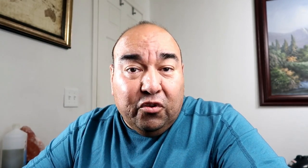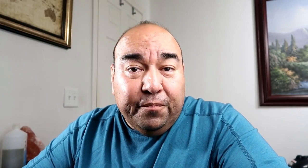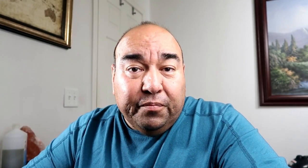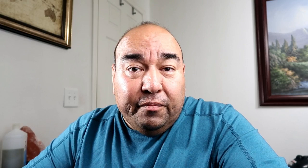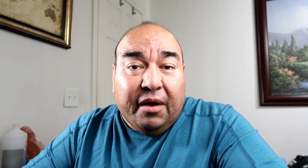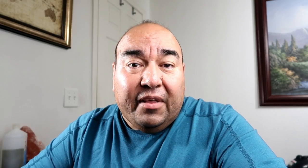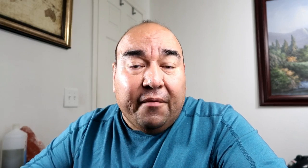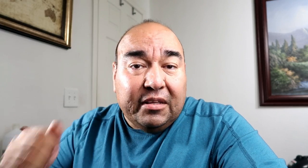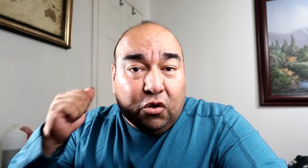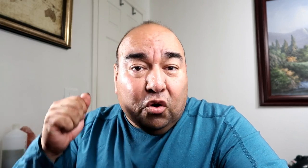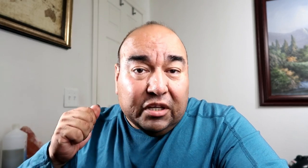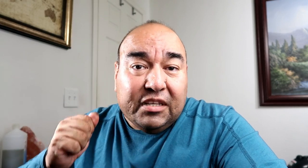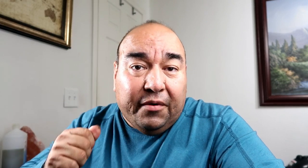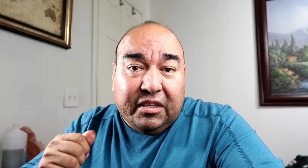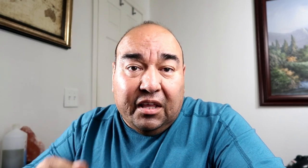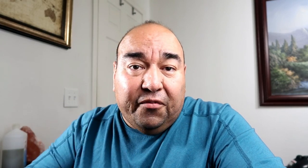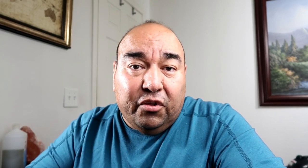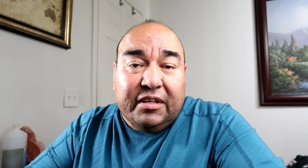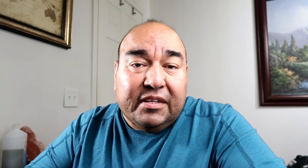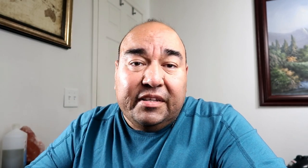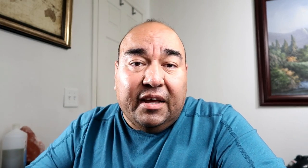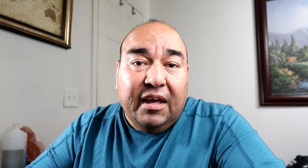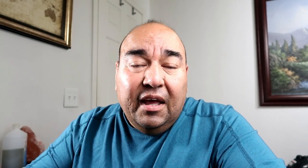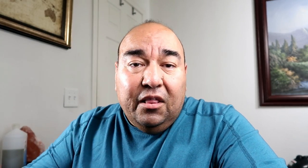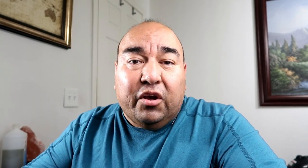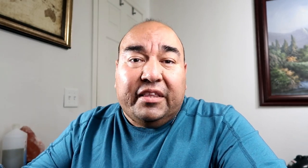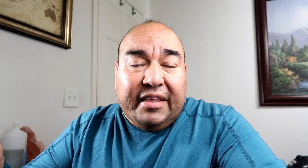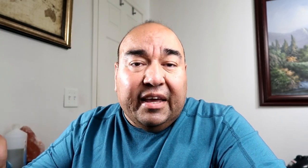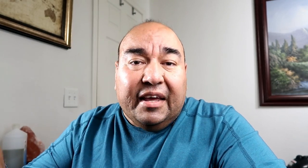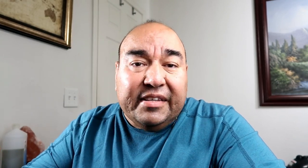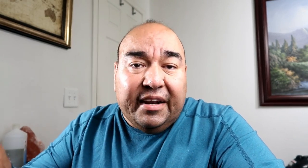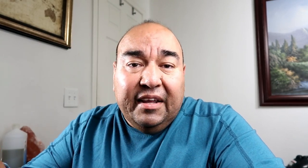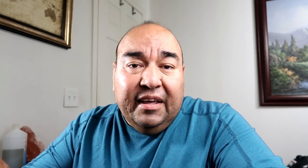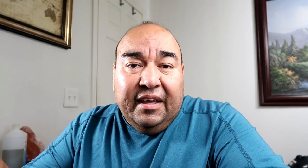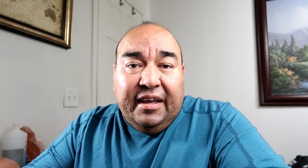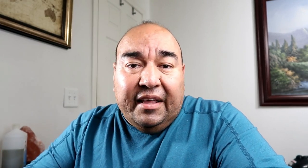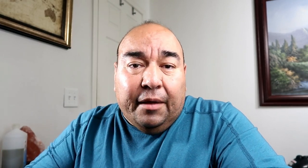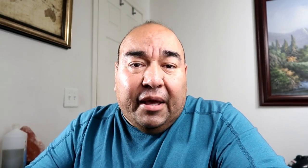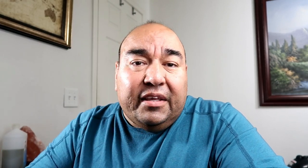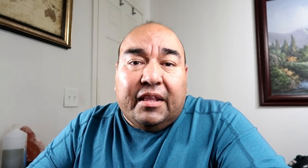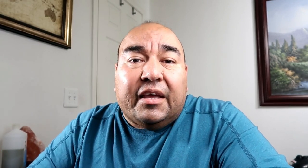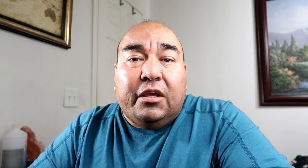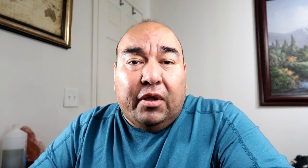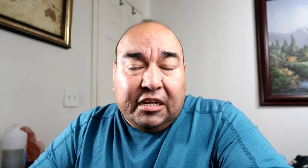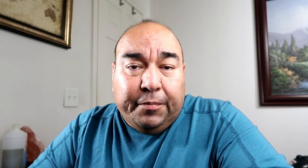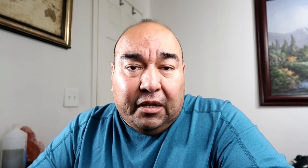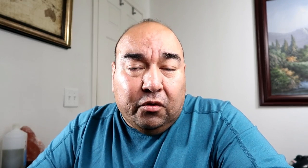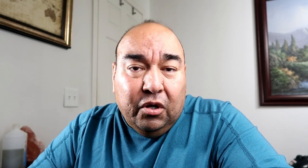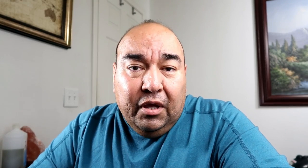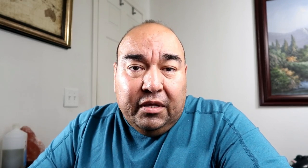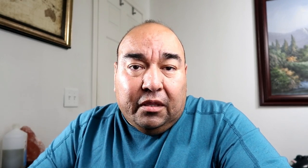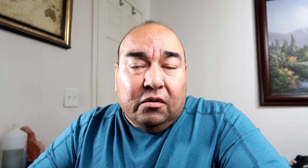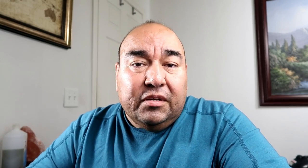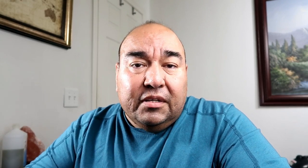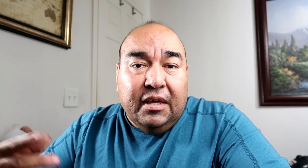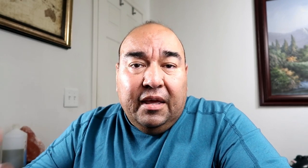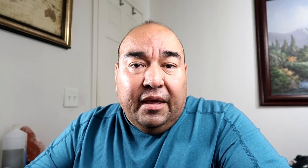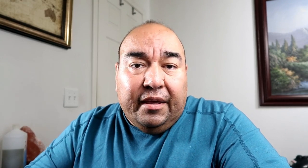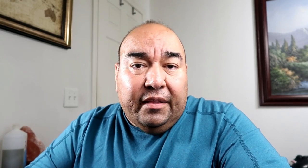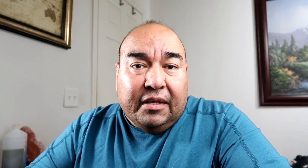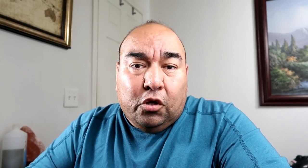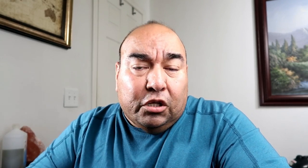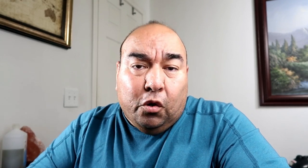por teléfono. Me hablaban, yo contestaba al teléfono y les decía lo que tenían que hacer en la máquina en la que yo era experto. Y